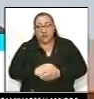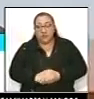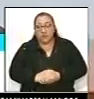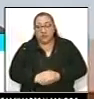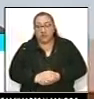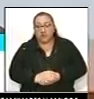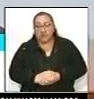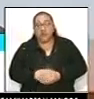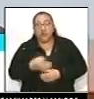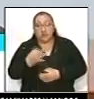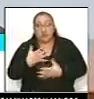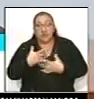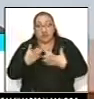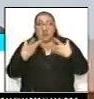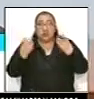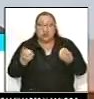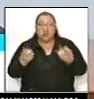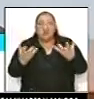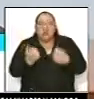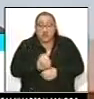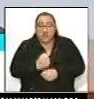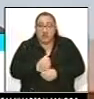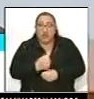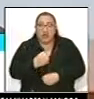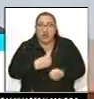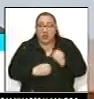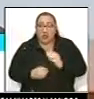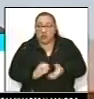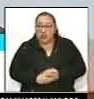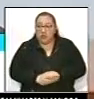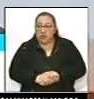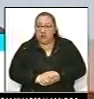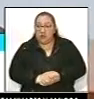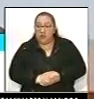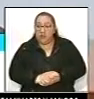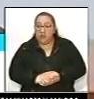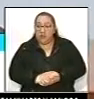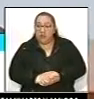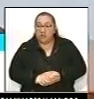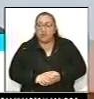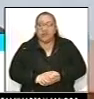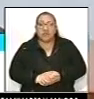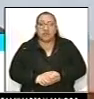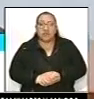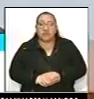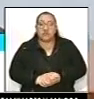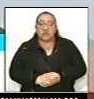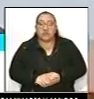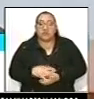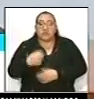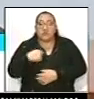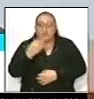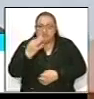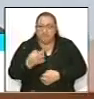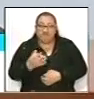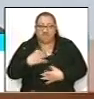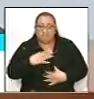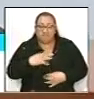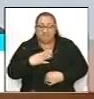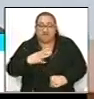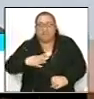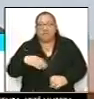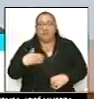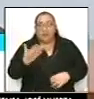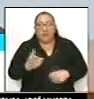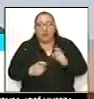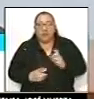verdad deseo que trabajemos este tipo de reparación, porque esta reparación tiene que ser digna. Una